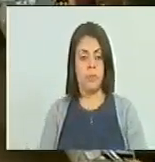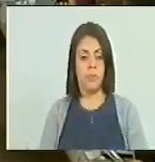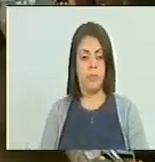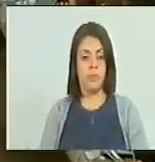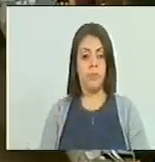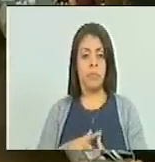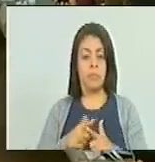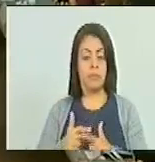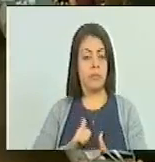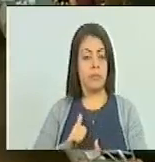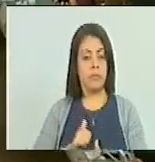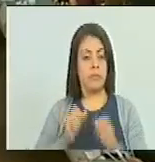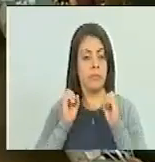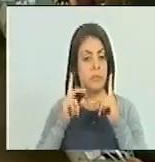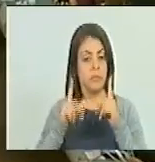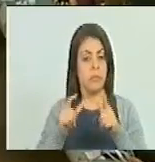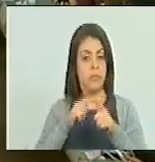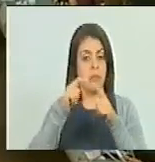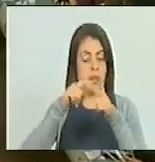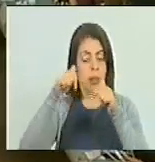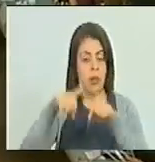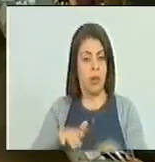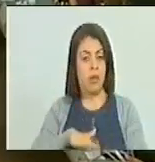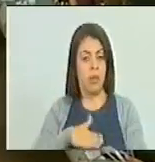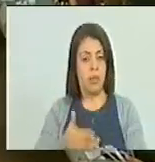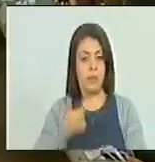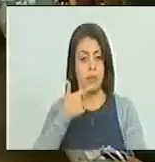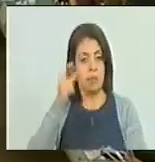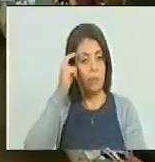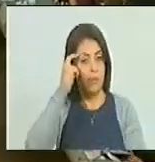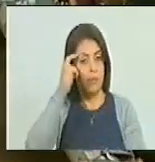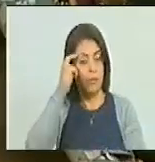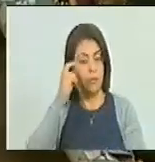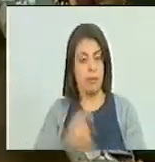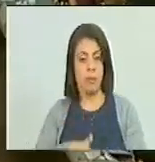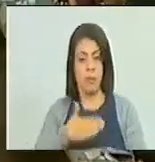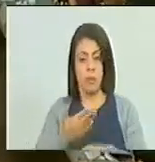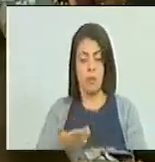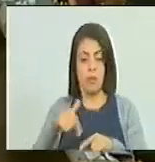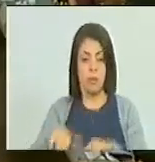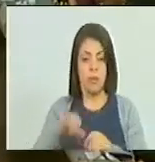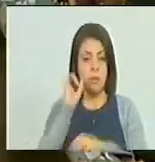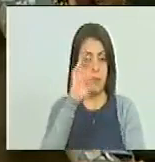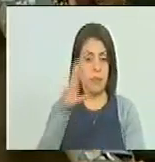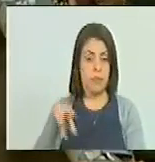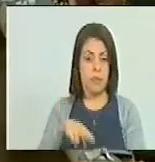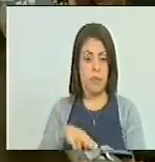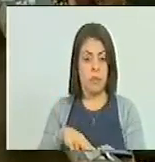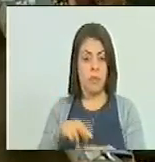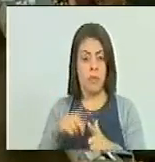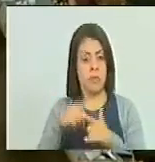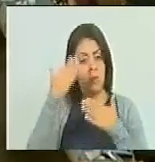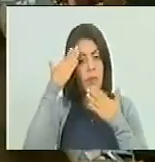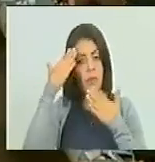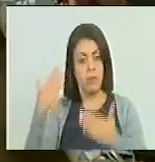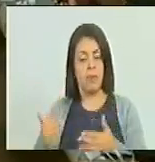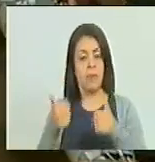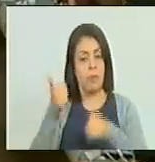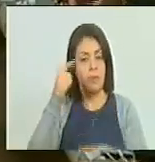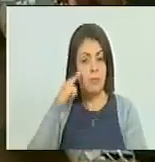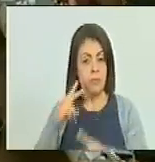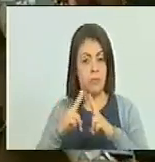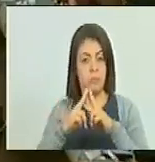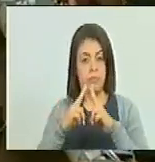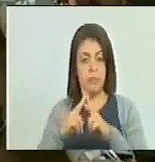Entonces, aprovechamos esta oportunidad, este día, para darles a esta Asamblea Nacional un saludo y un